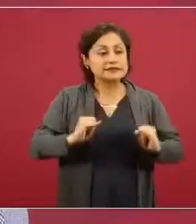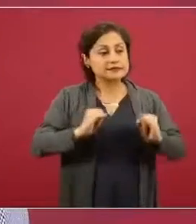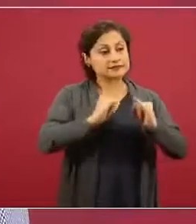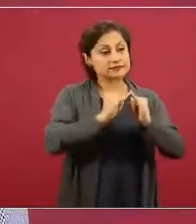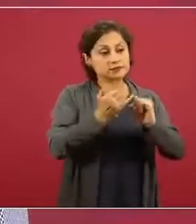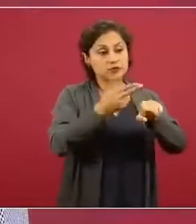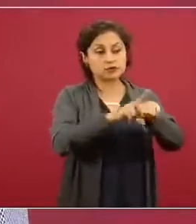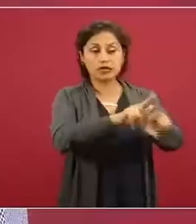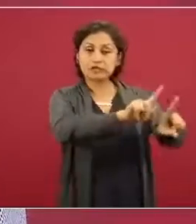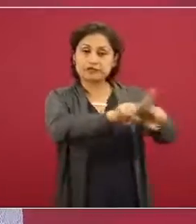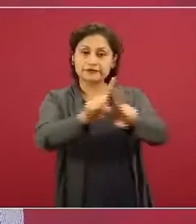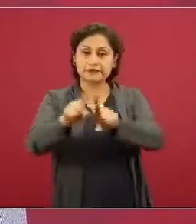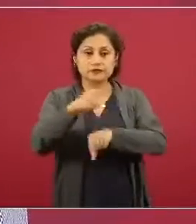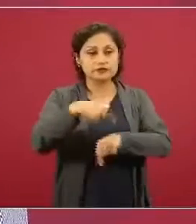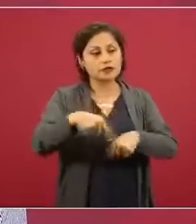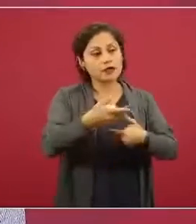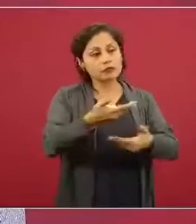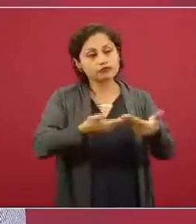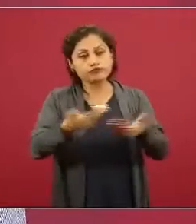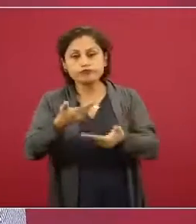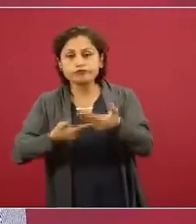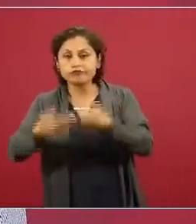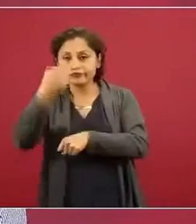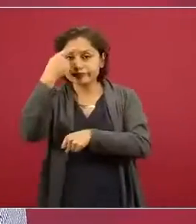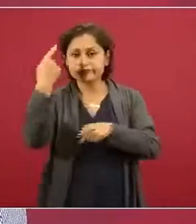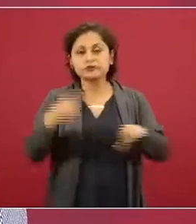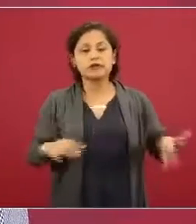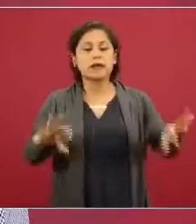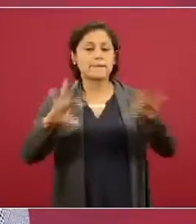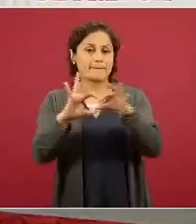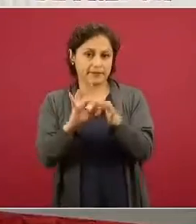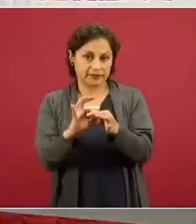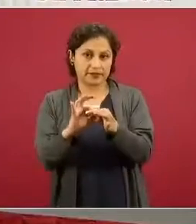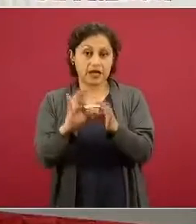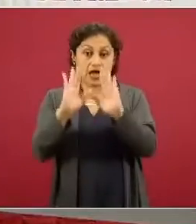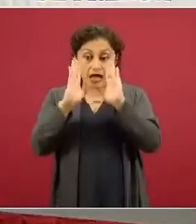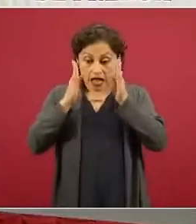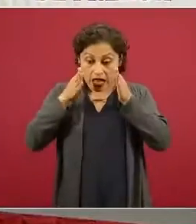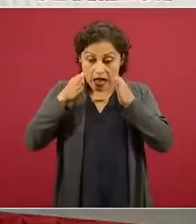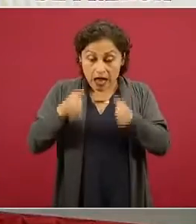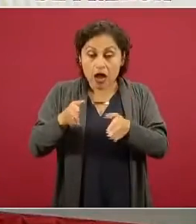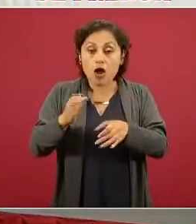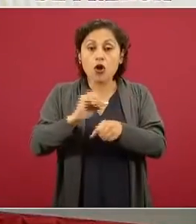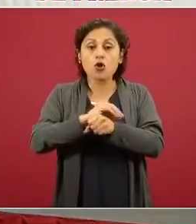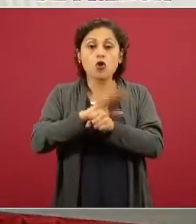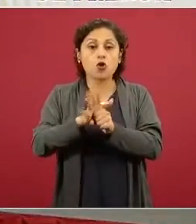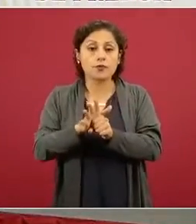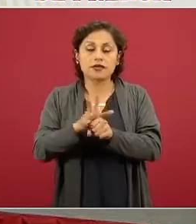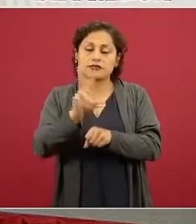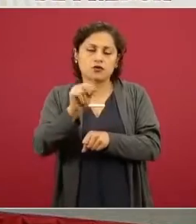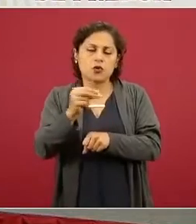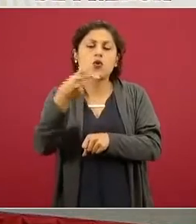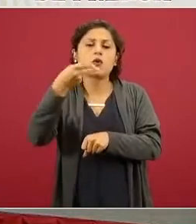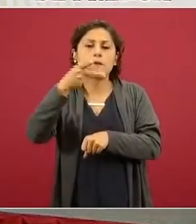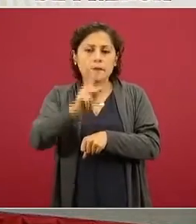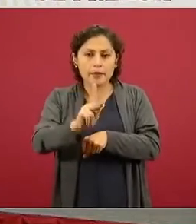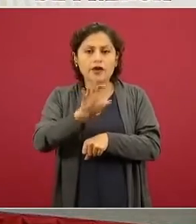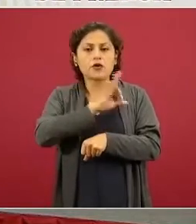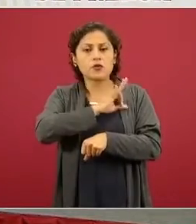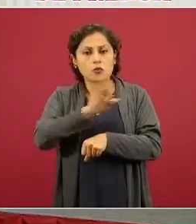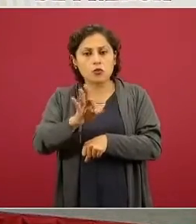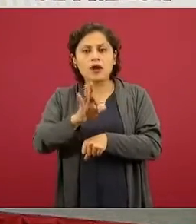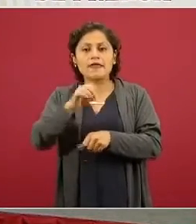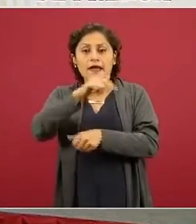podamos tener tal vez no hospitales exclusivos para COVID, pero que sean principalmente de atención COVID y así poder ir, en